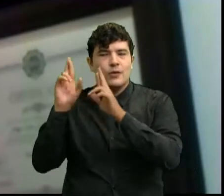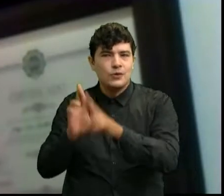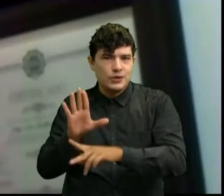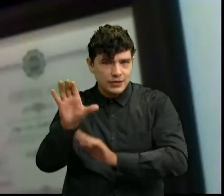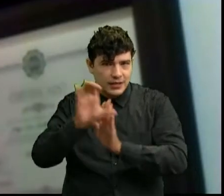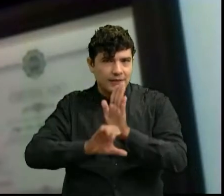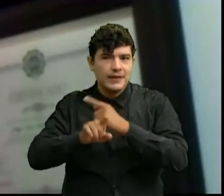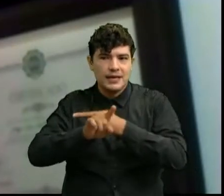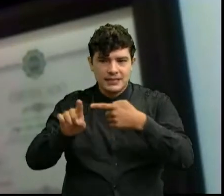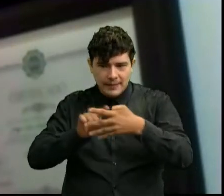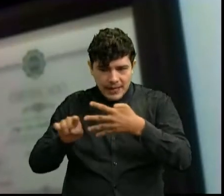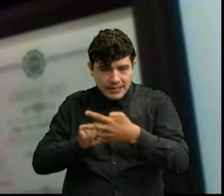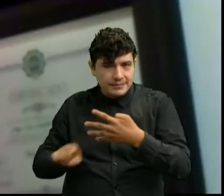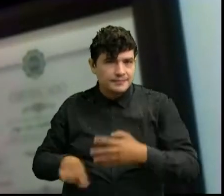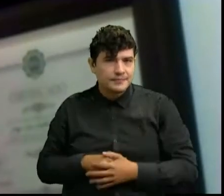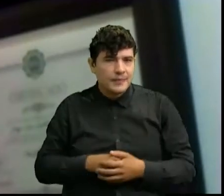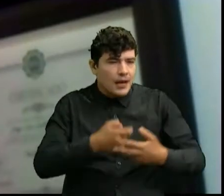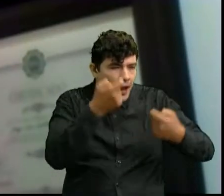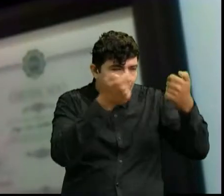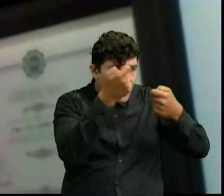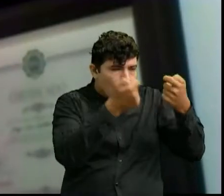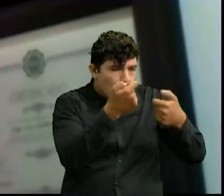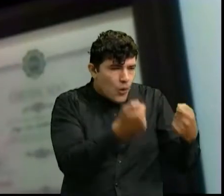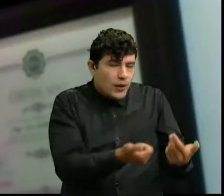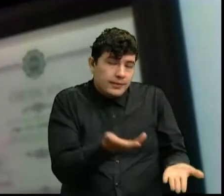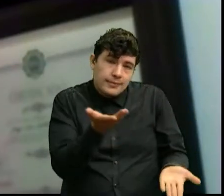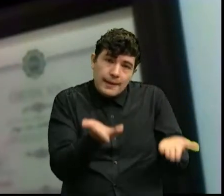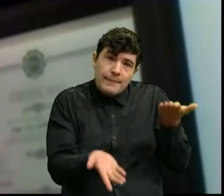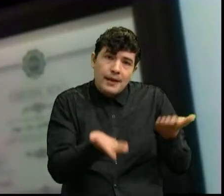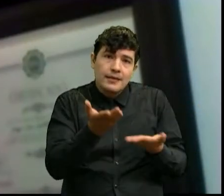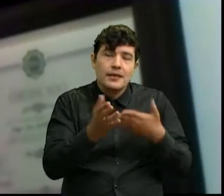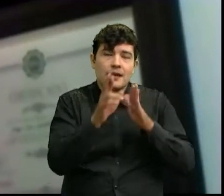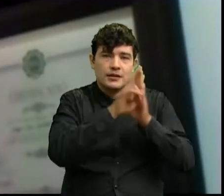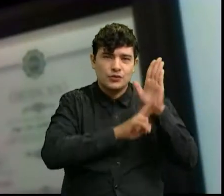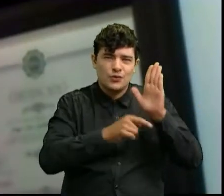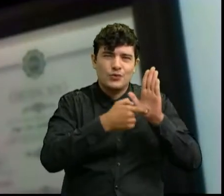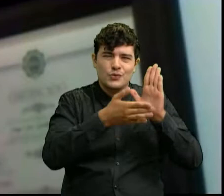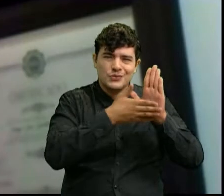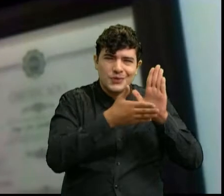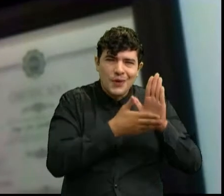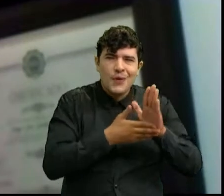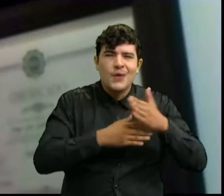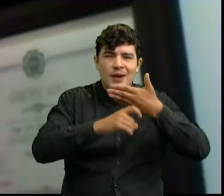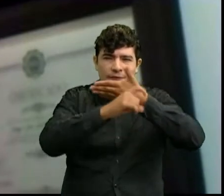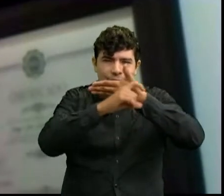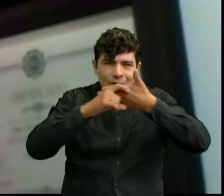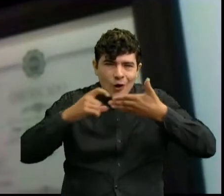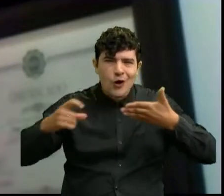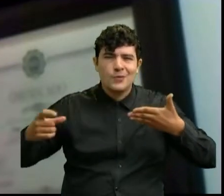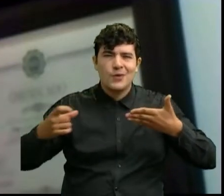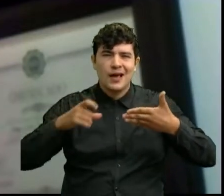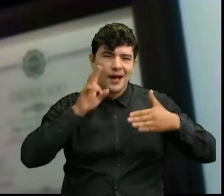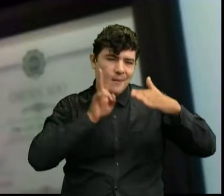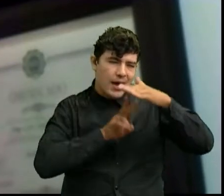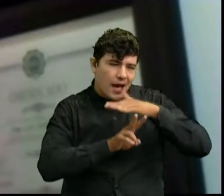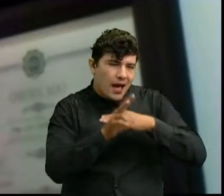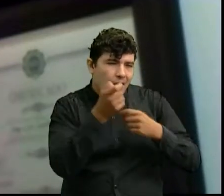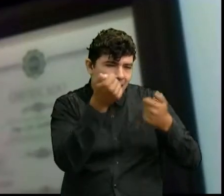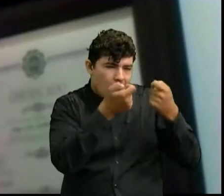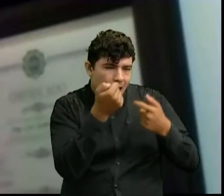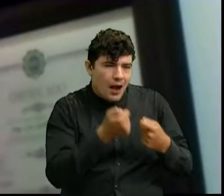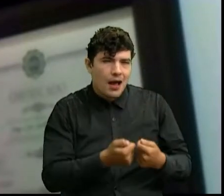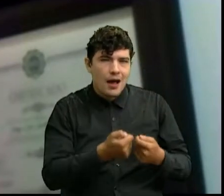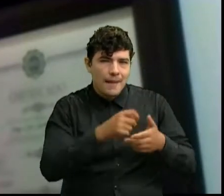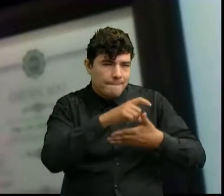persona. Y se hace ese cálculo de acuerdo a unas resoluciones, de acuerdo a unas proyecciones, a unos cálculos actuariales que